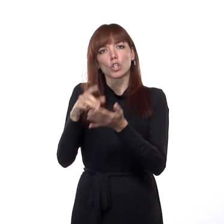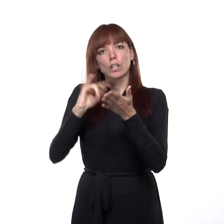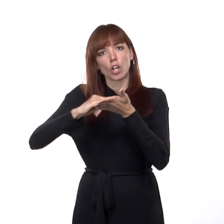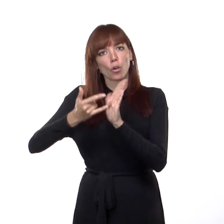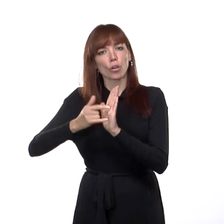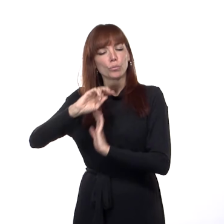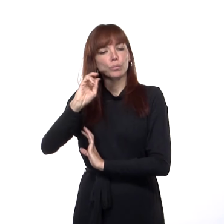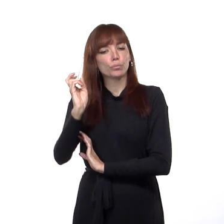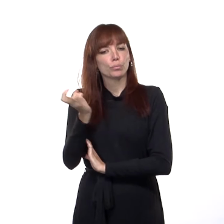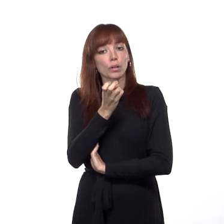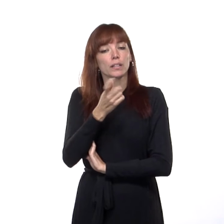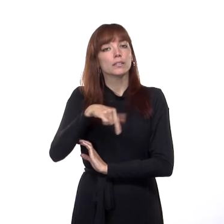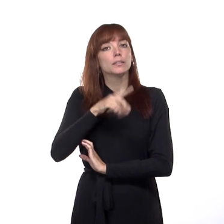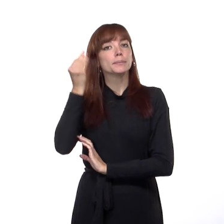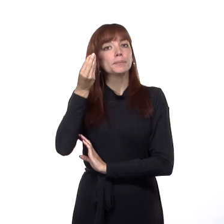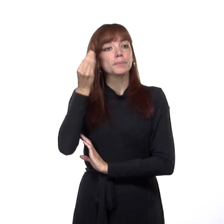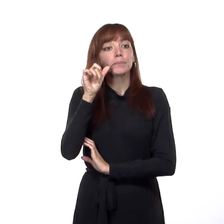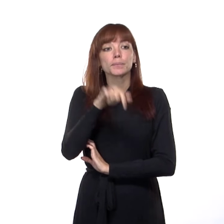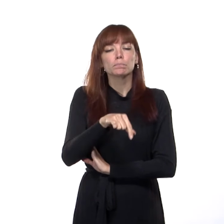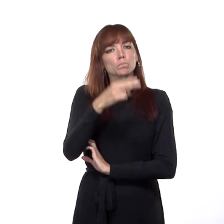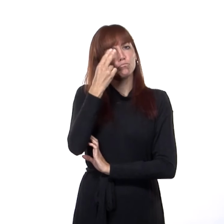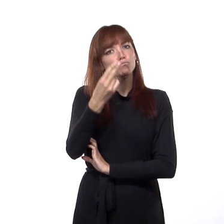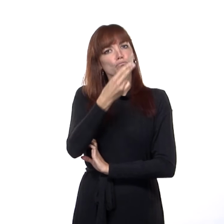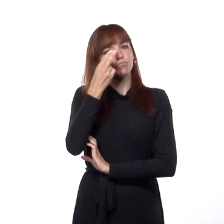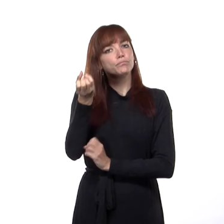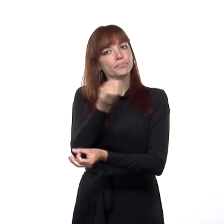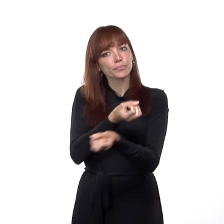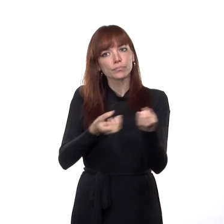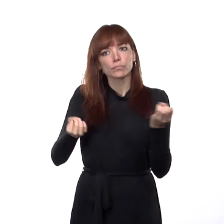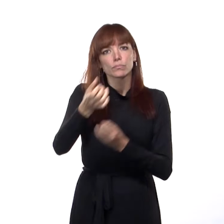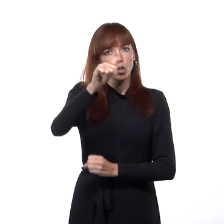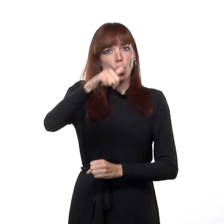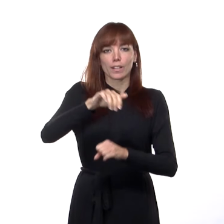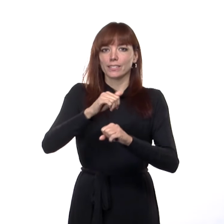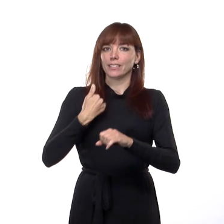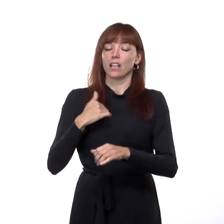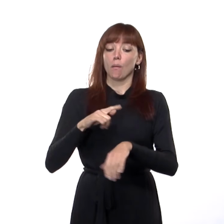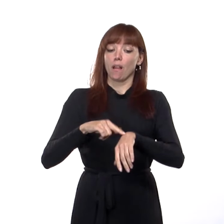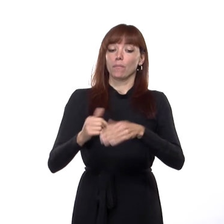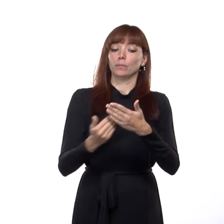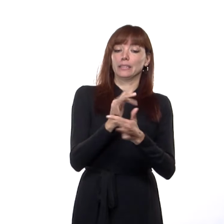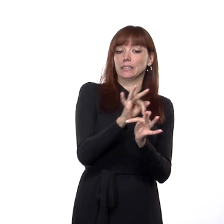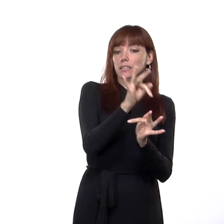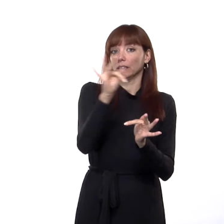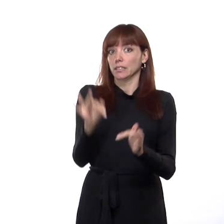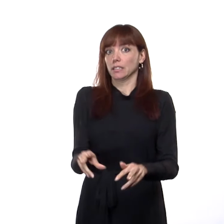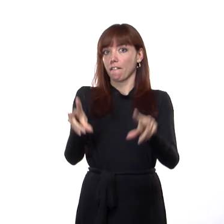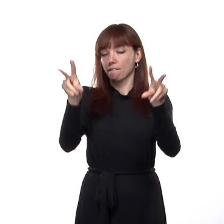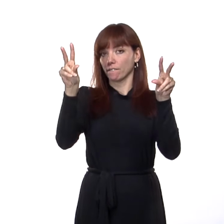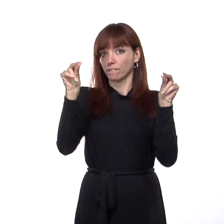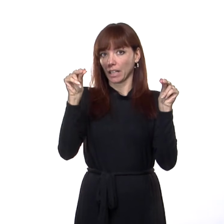vamos a tener un panel de lo más interesante hoy para finalizar esta mañana esta sesión de